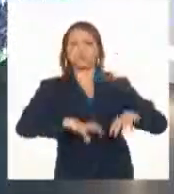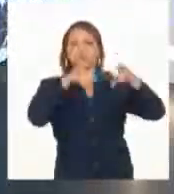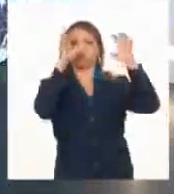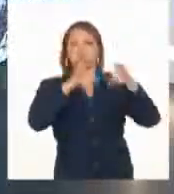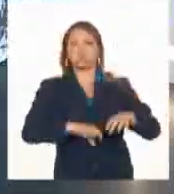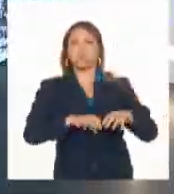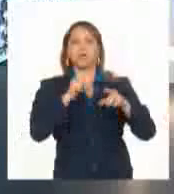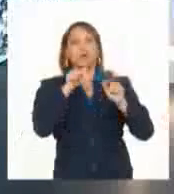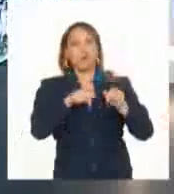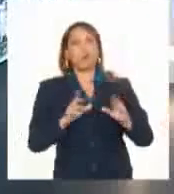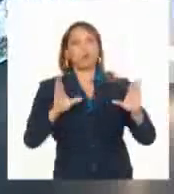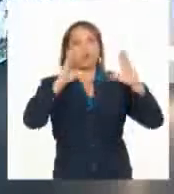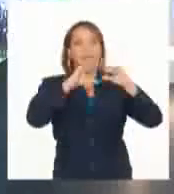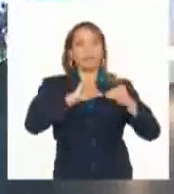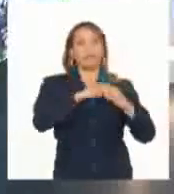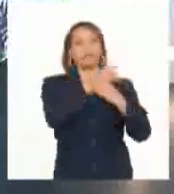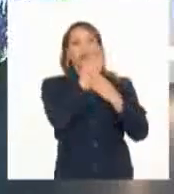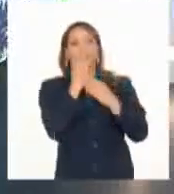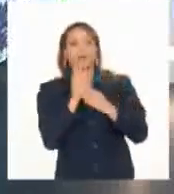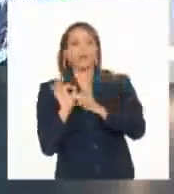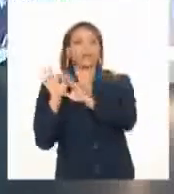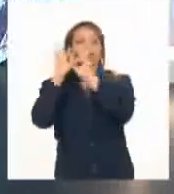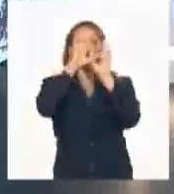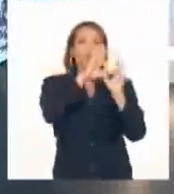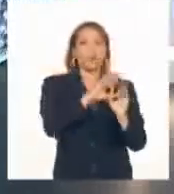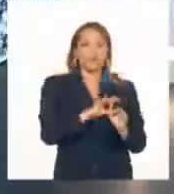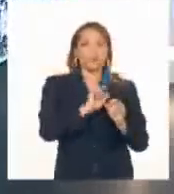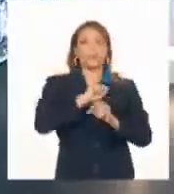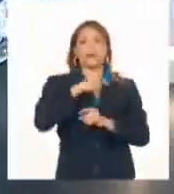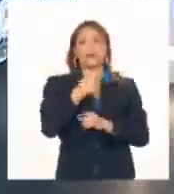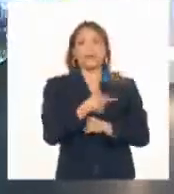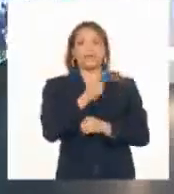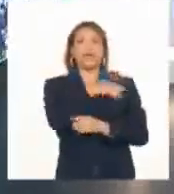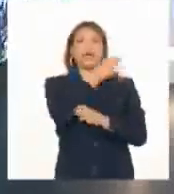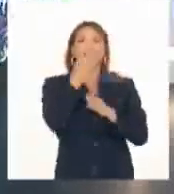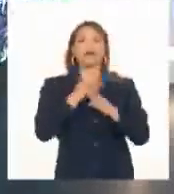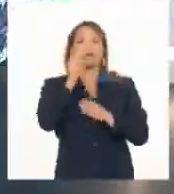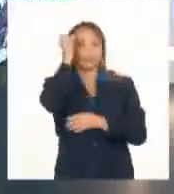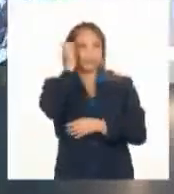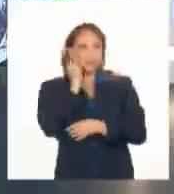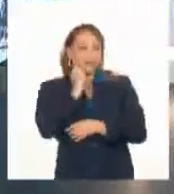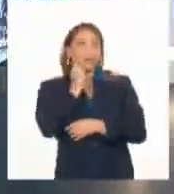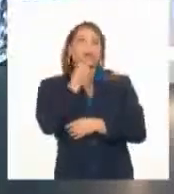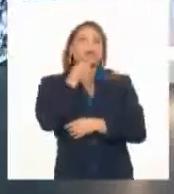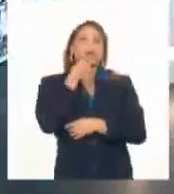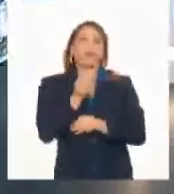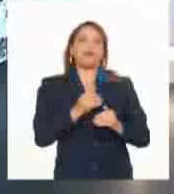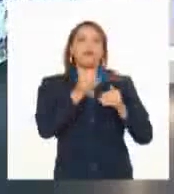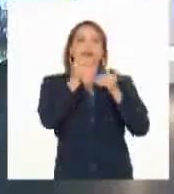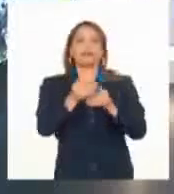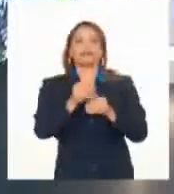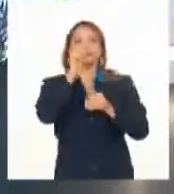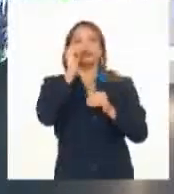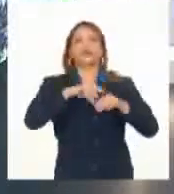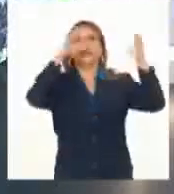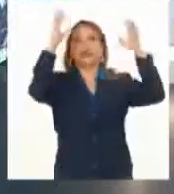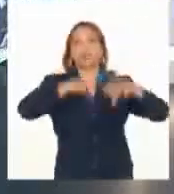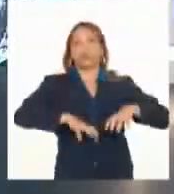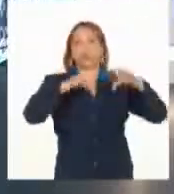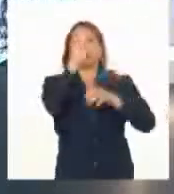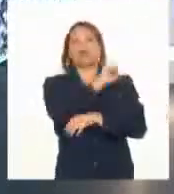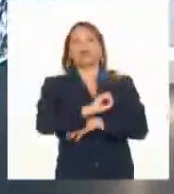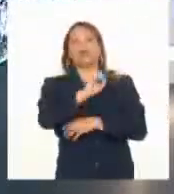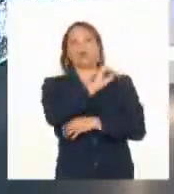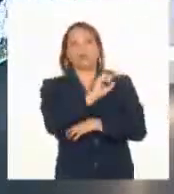esta noche, madrugada, durante todo el día de mañana, incluso hasta el sábado, se pueden extender las lluvias en el oriente del país y dada